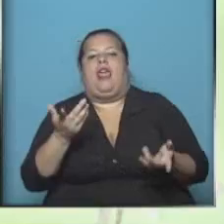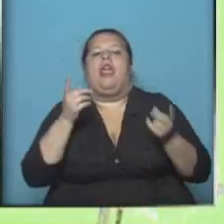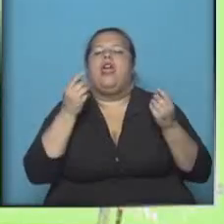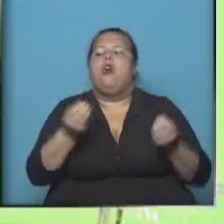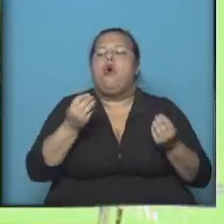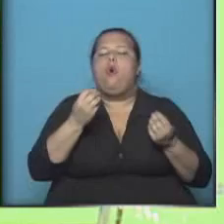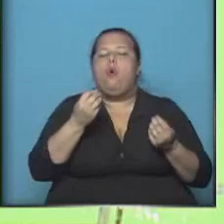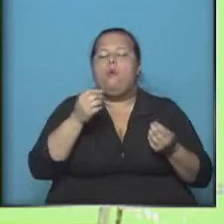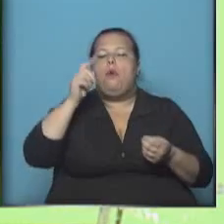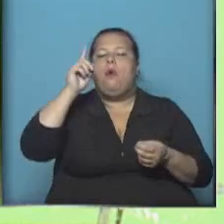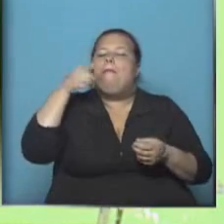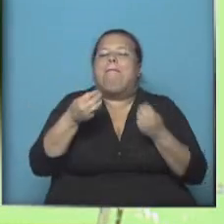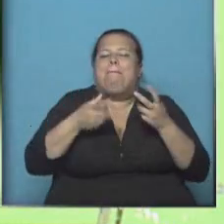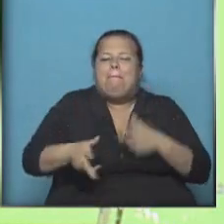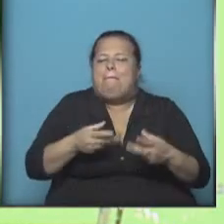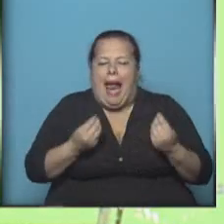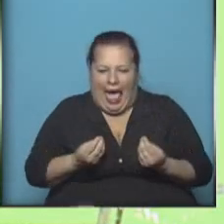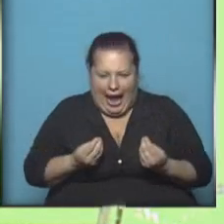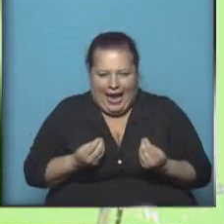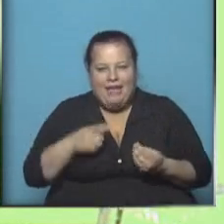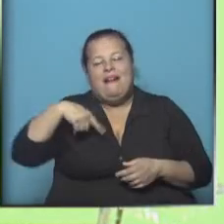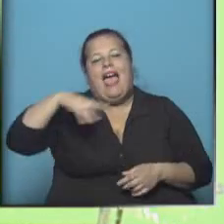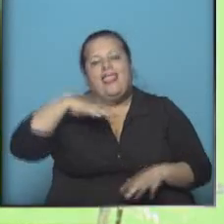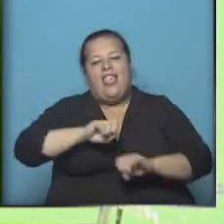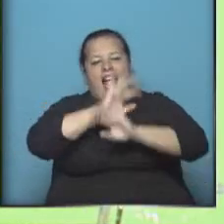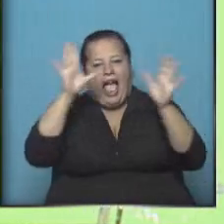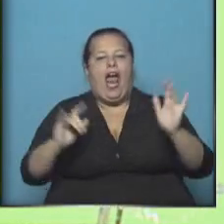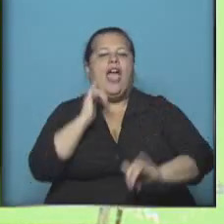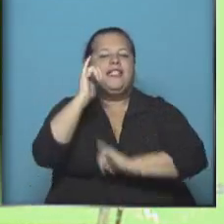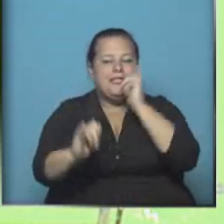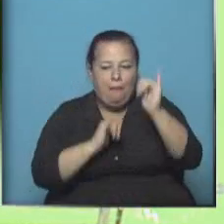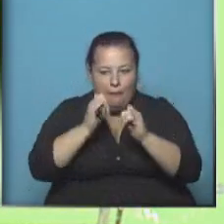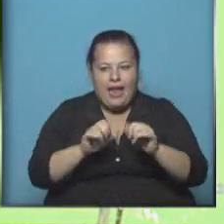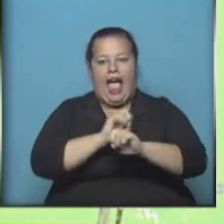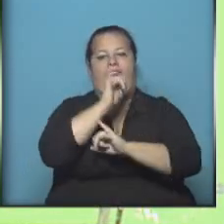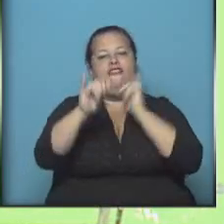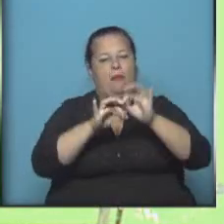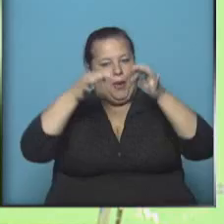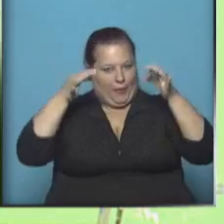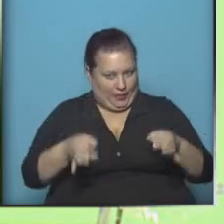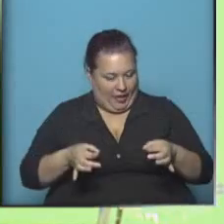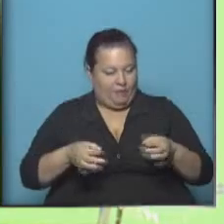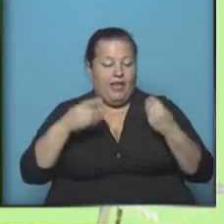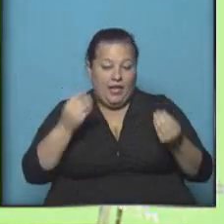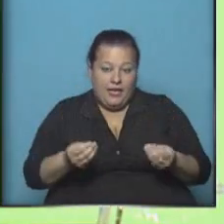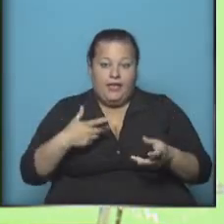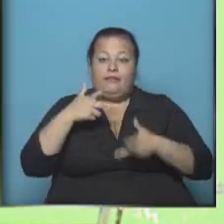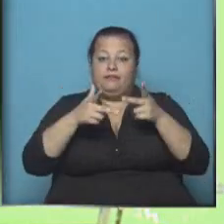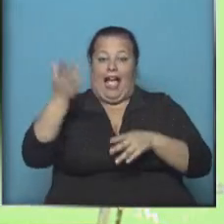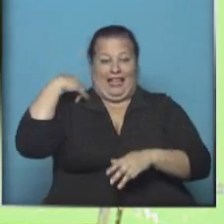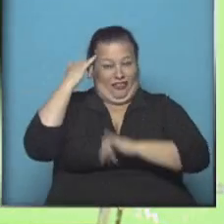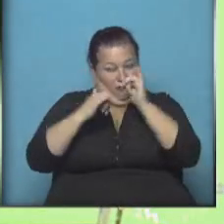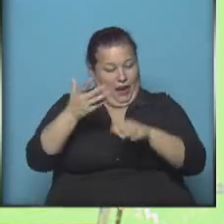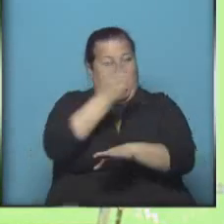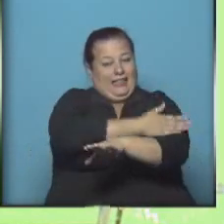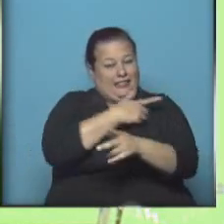¿y cuál es el propósito de poder entender y poder explicar y poder dar la información adecuada? Que es que, como decíamos en la información